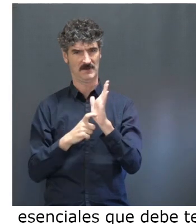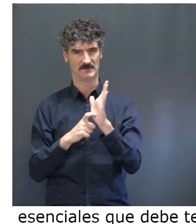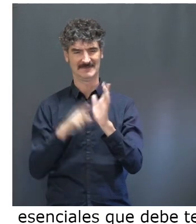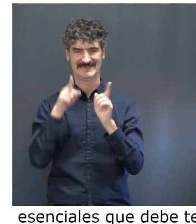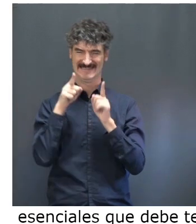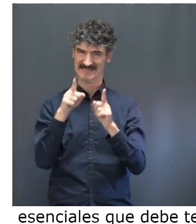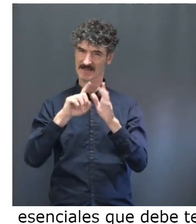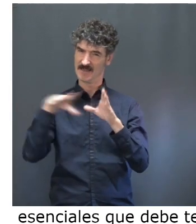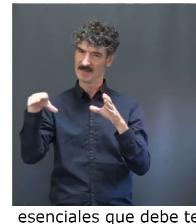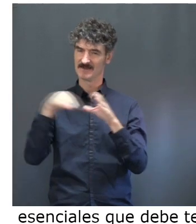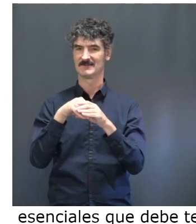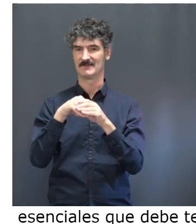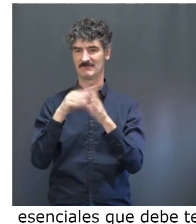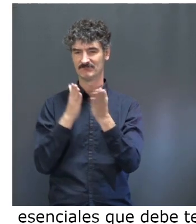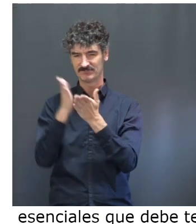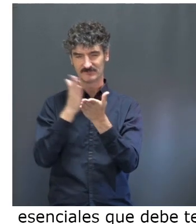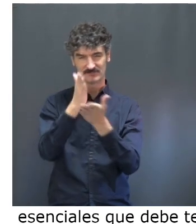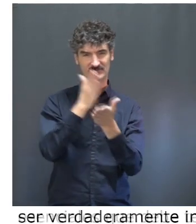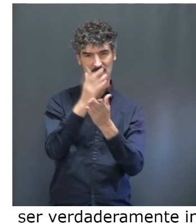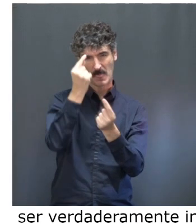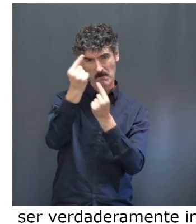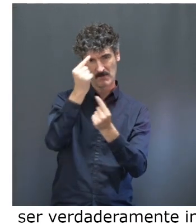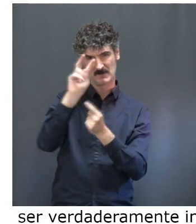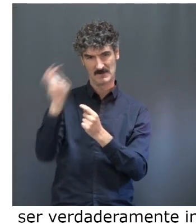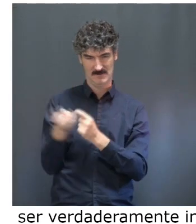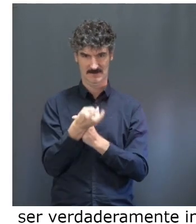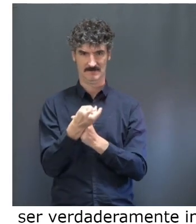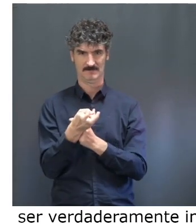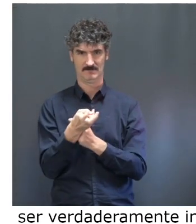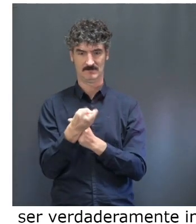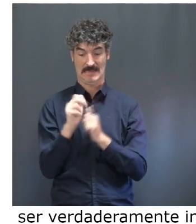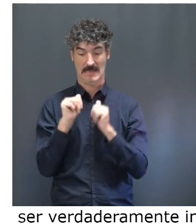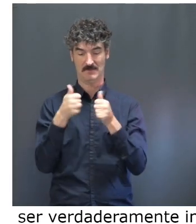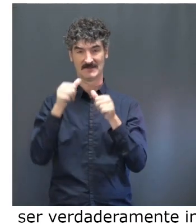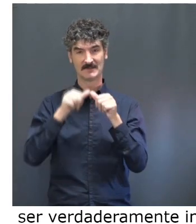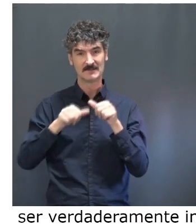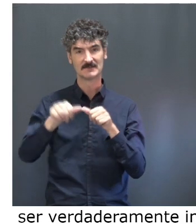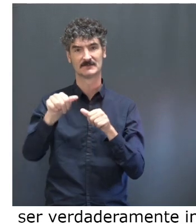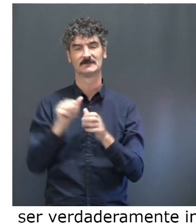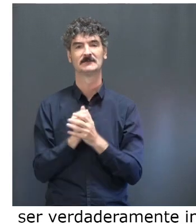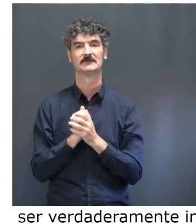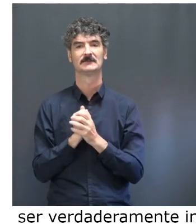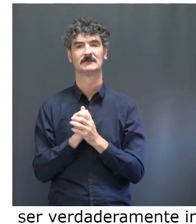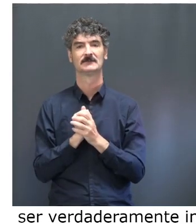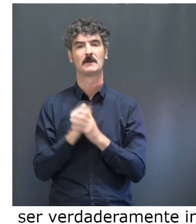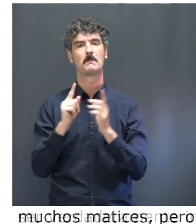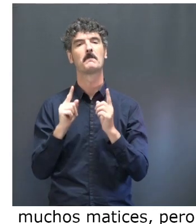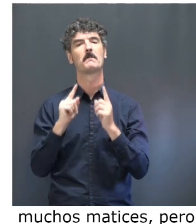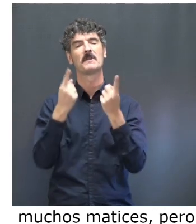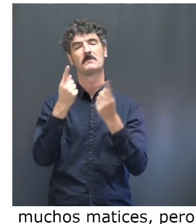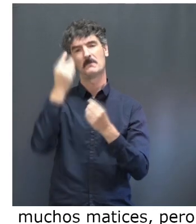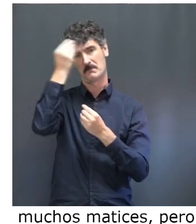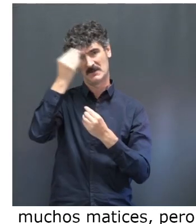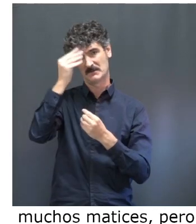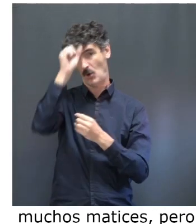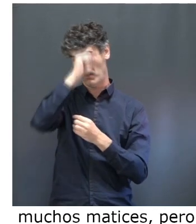tiene muchas capas y muchos matices, pero bueno, podemos arrancar un poquito a partir de ahí con la primera impresión o opinión